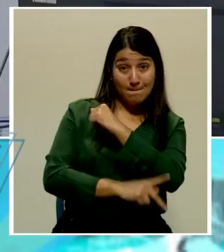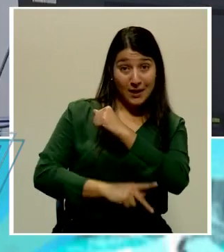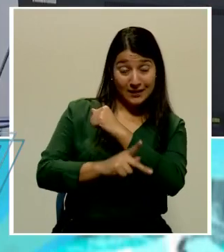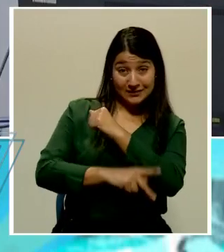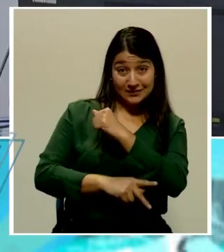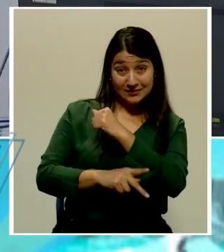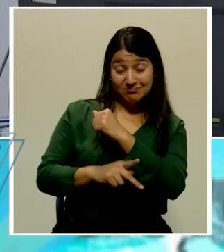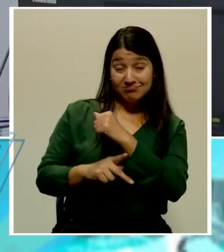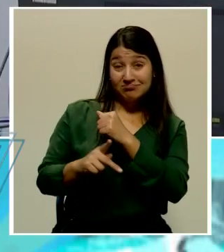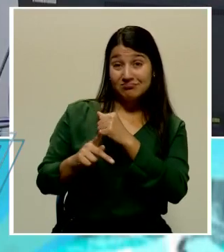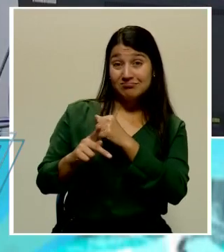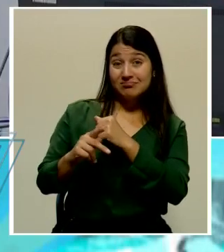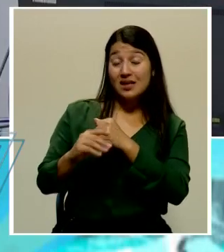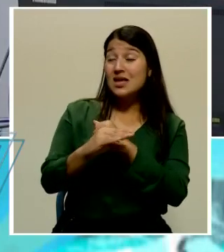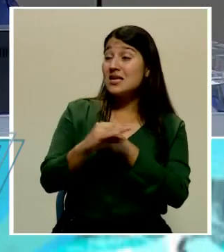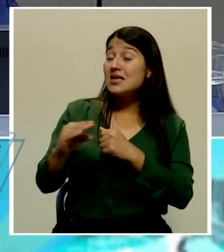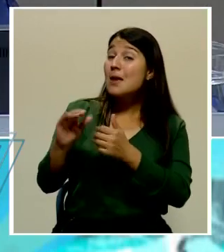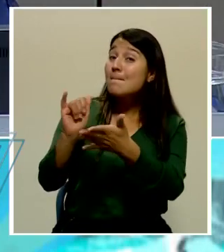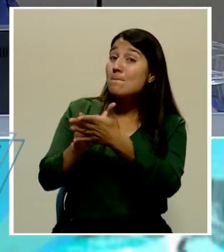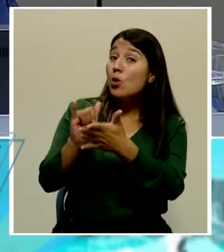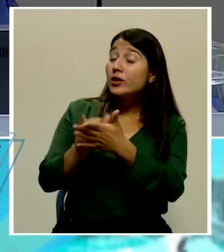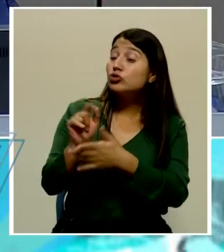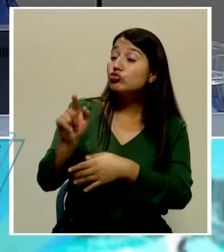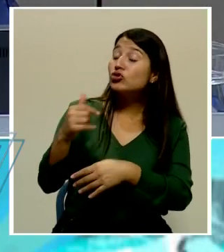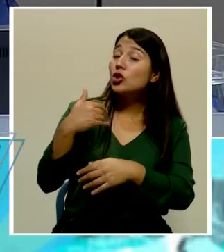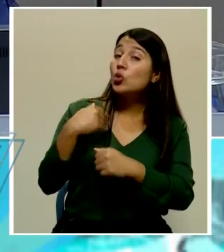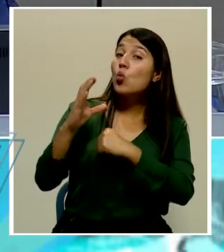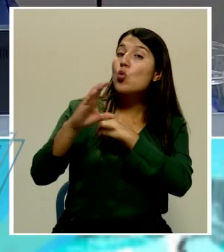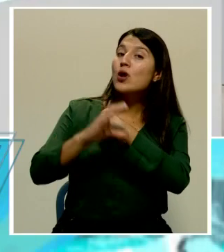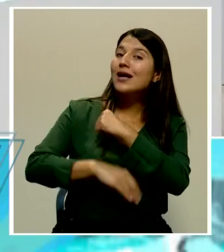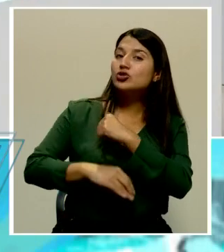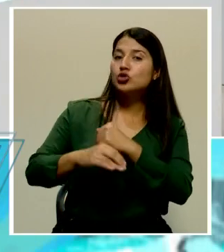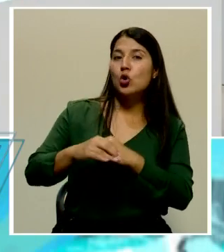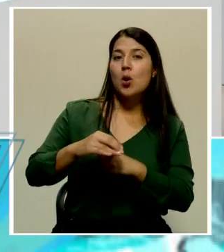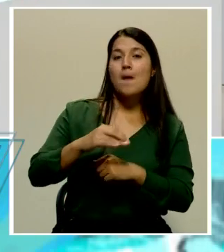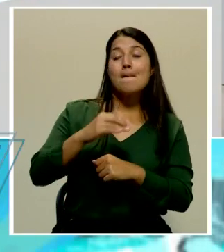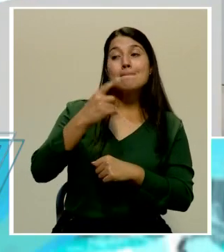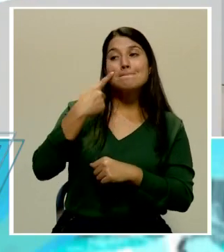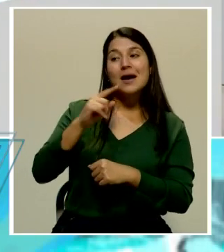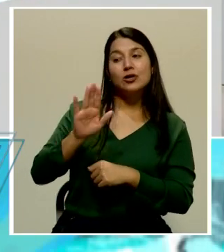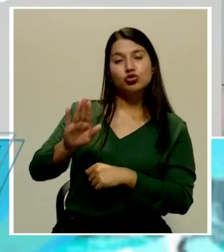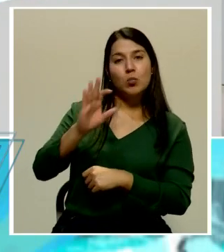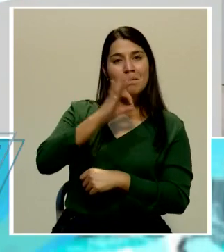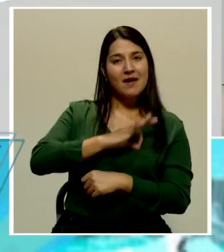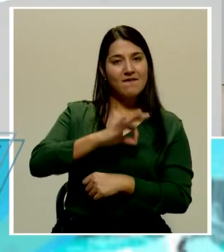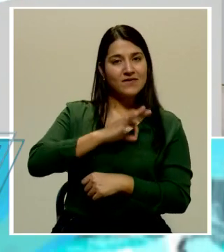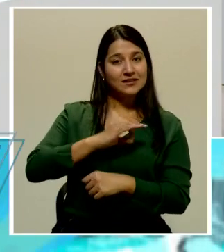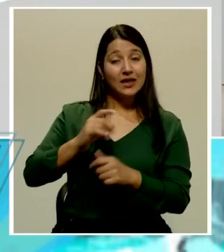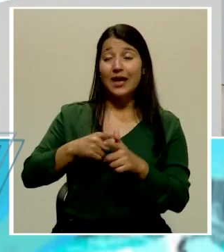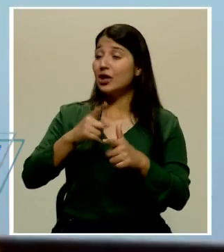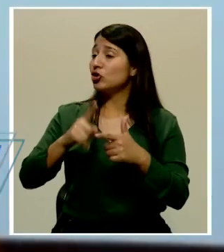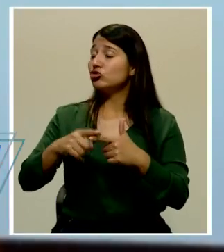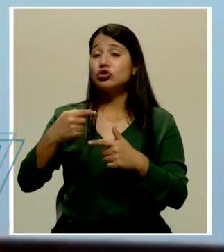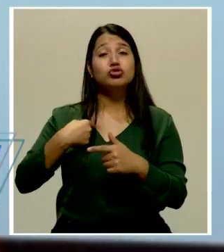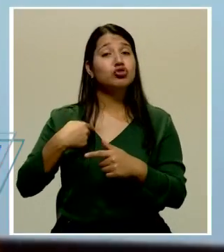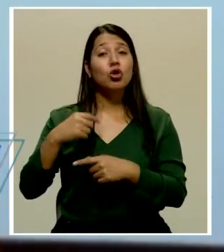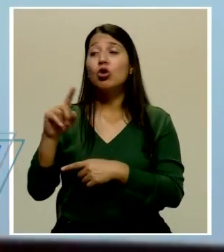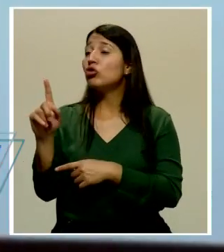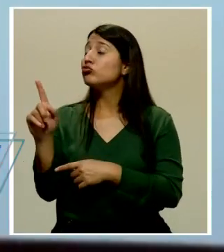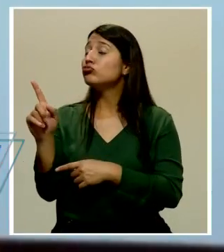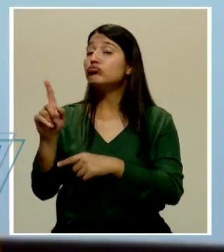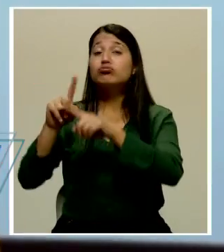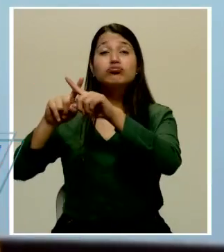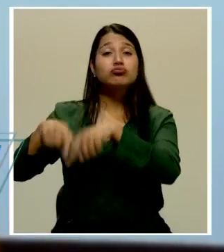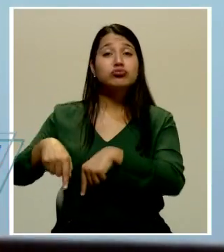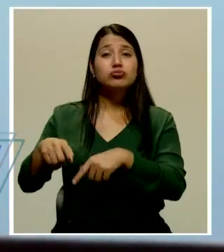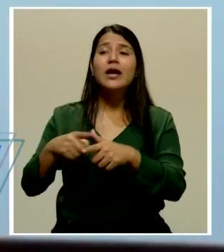obtuvo una sentencia favorable a sus intereses, pero yo no se la voy a hacer valer. Y lo traigo aquí para juzgarlo por los